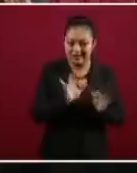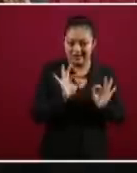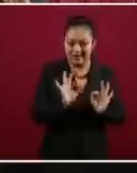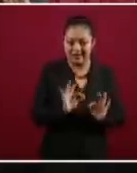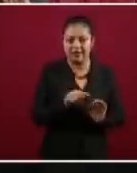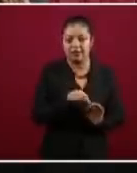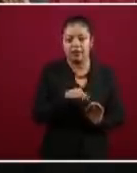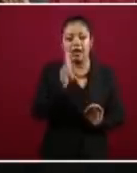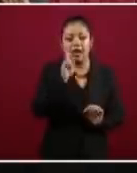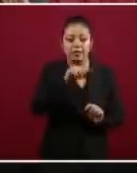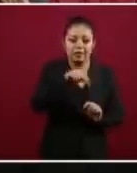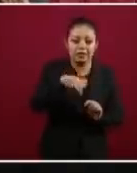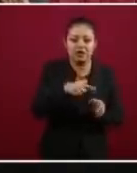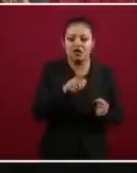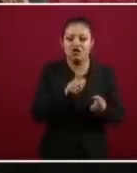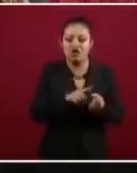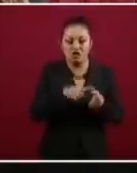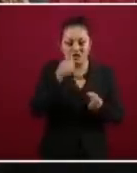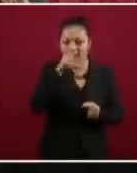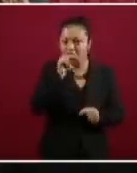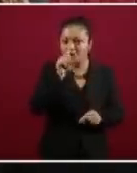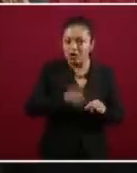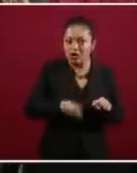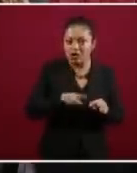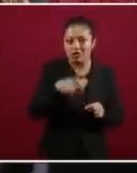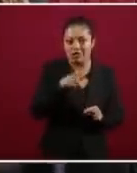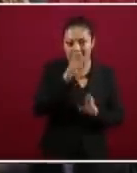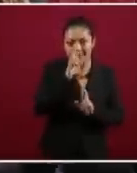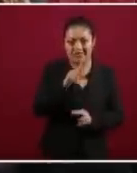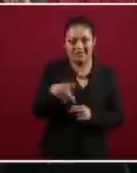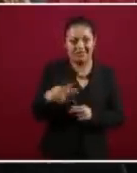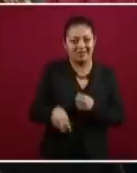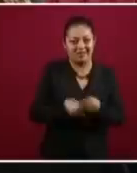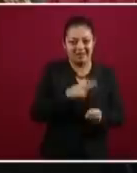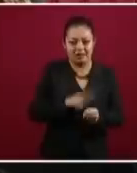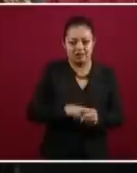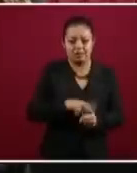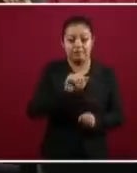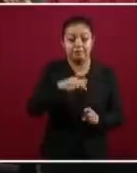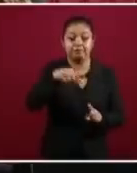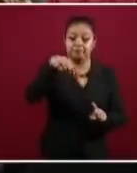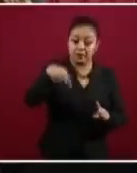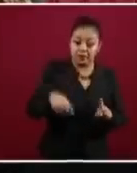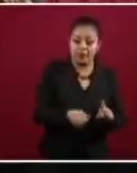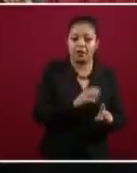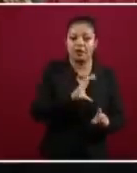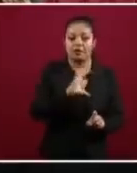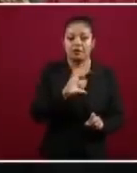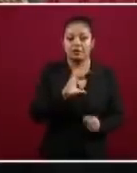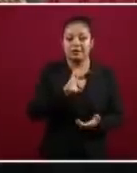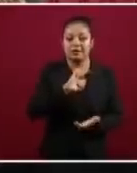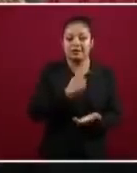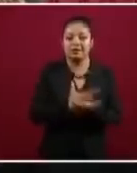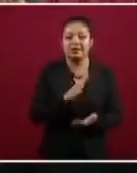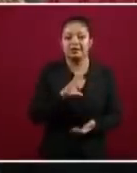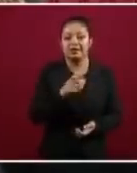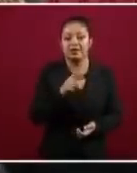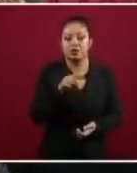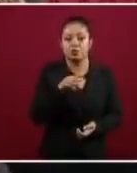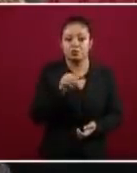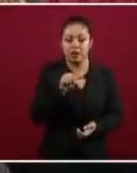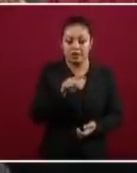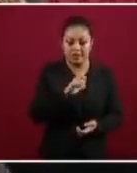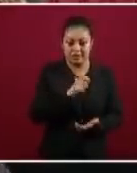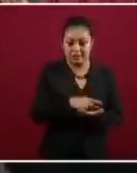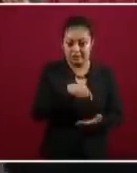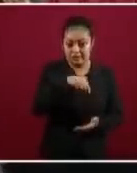más asequible. Llegando a Bacalar, nos lanzamos hacia Chetumal, el recorrido de 10 kilómetros, 12 kilómetros, a